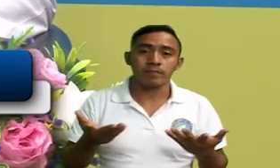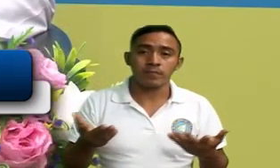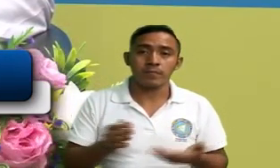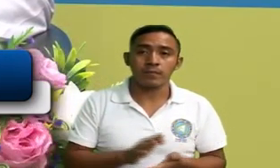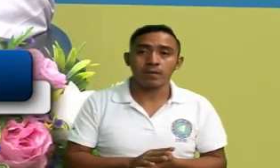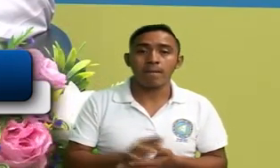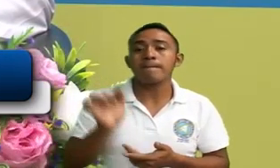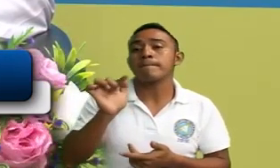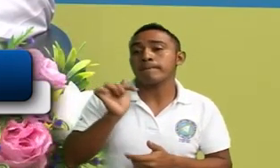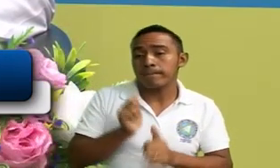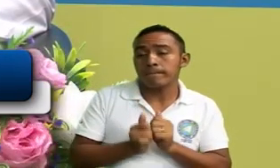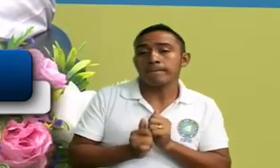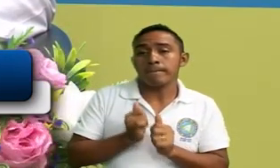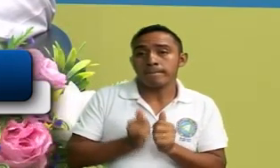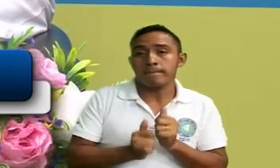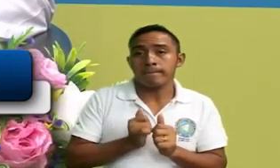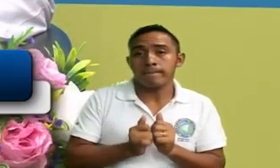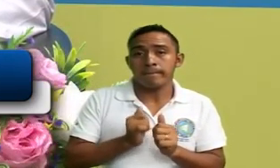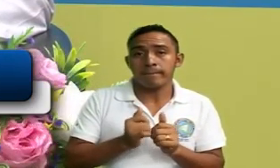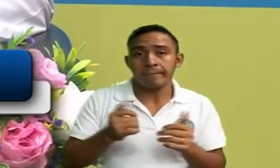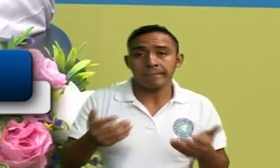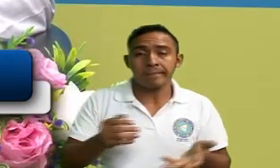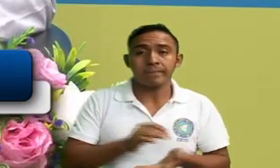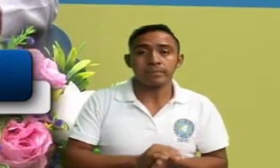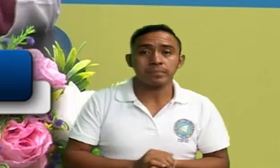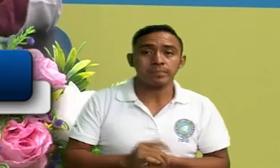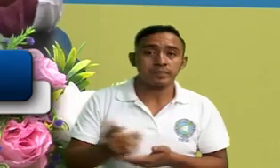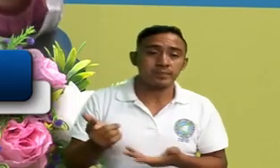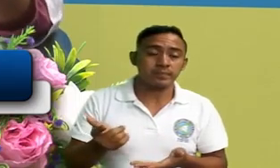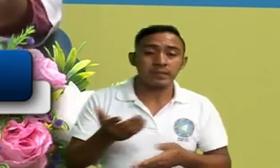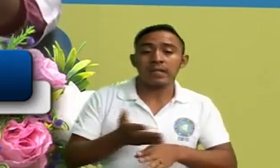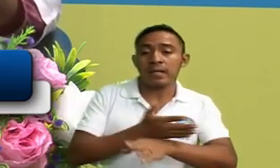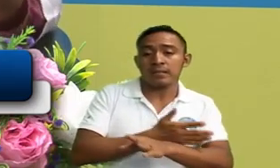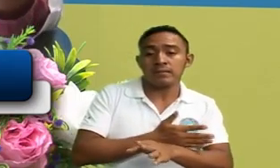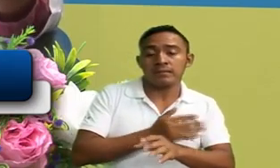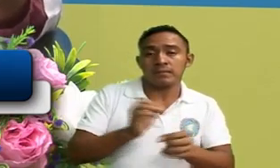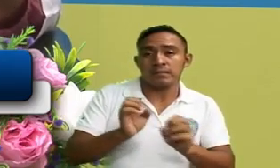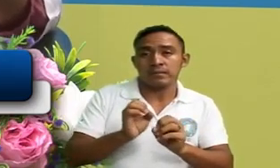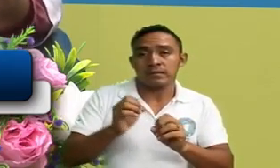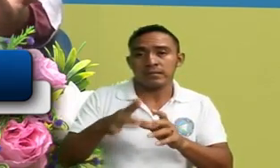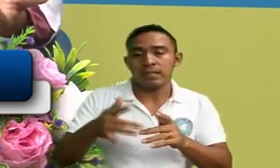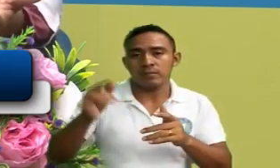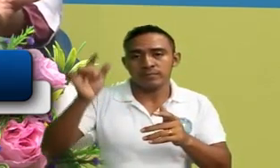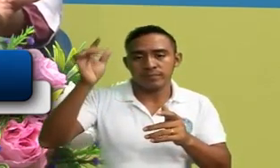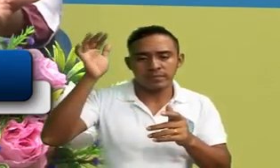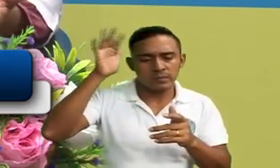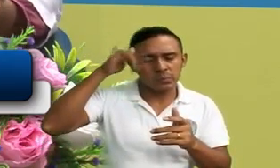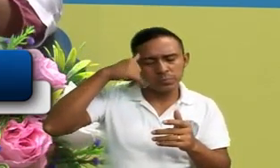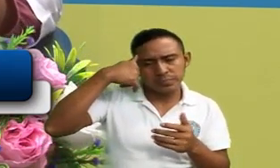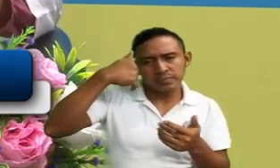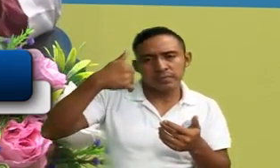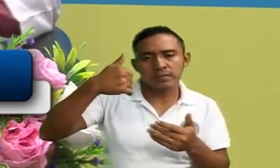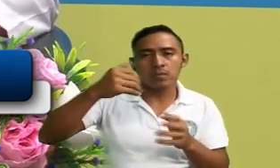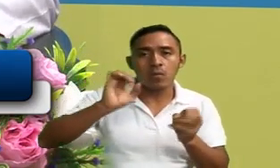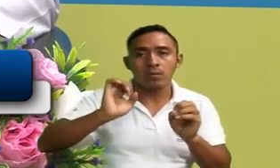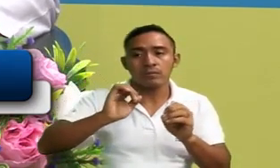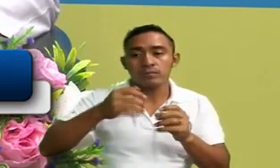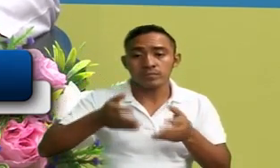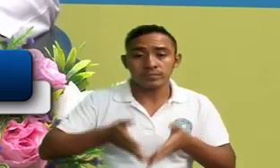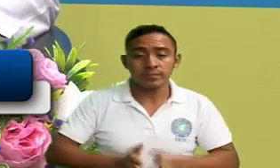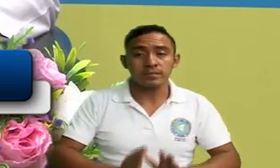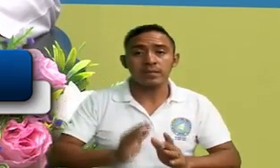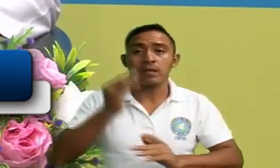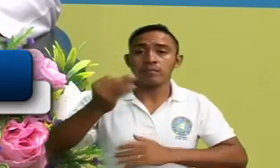o en riesgo de padecer o tuvieron el antecedente de depresión posparto. O si tienen sus hijos,